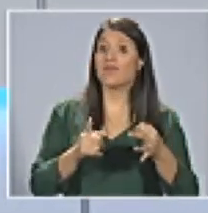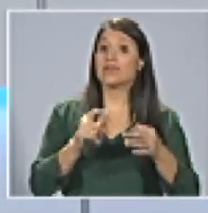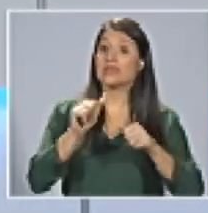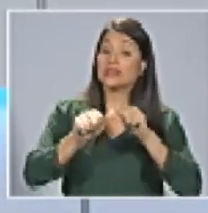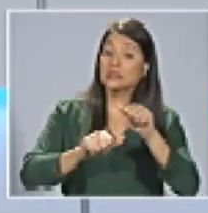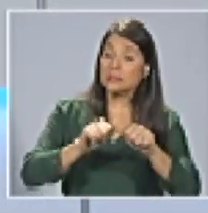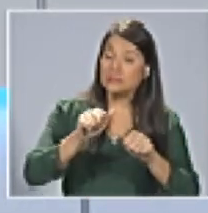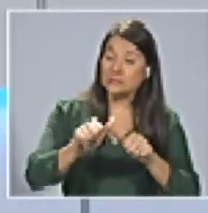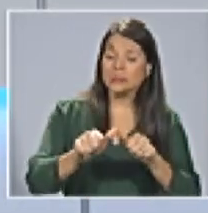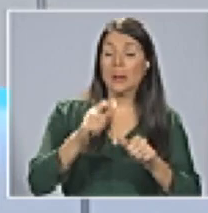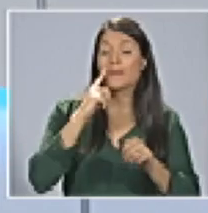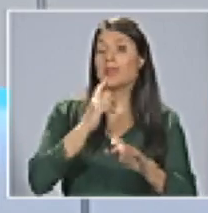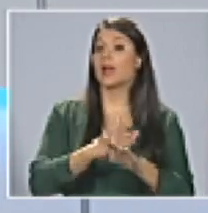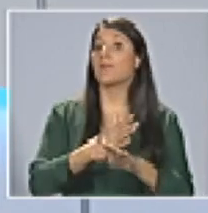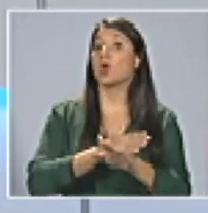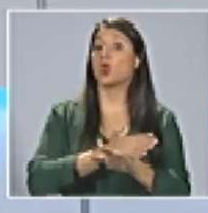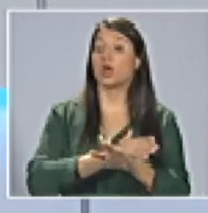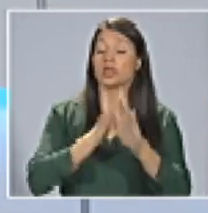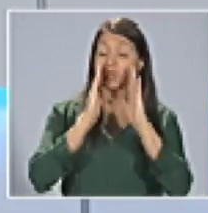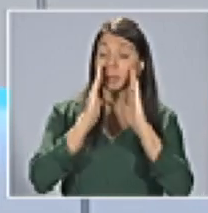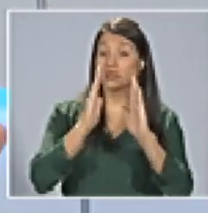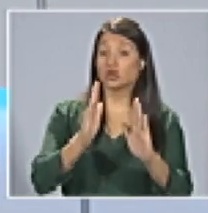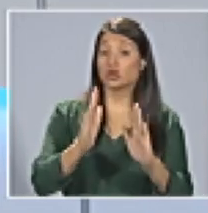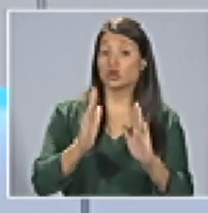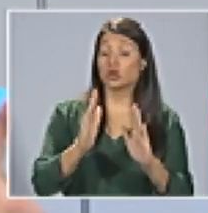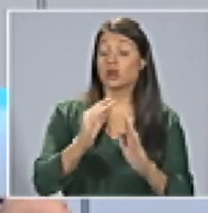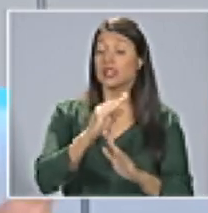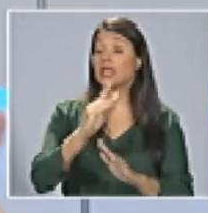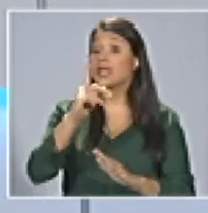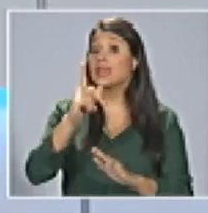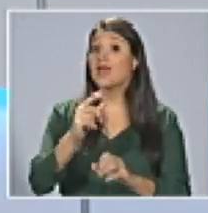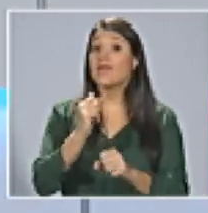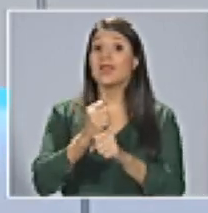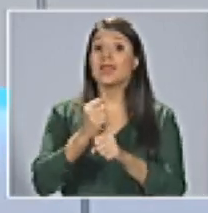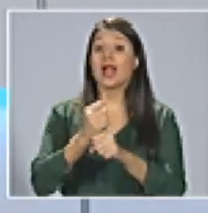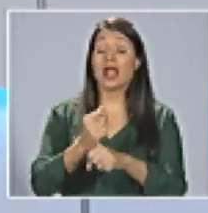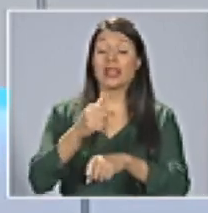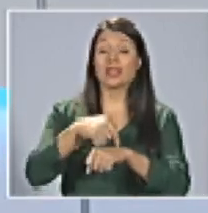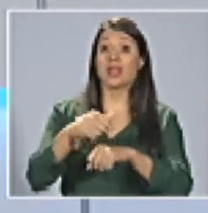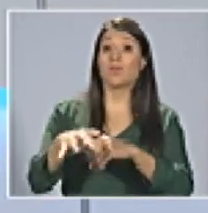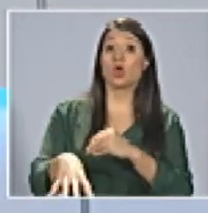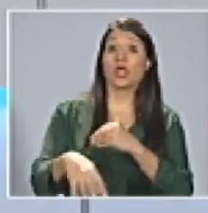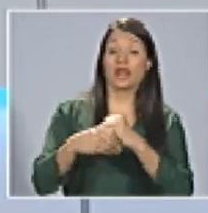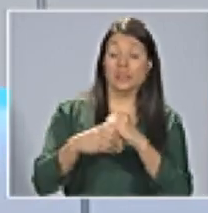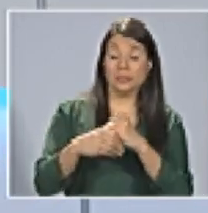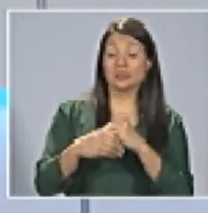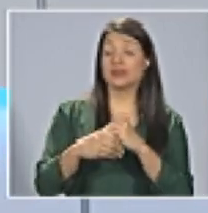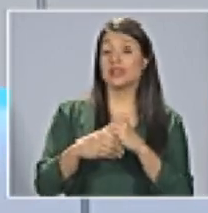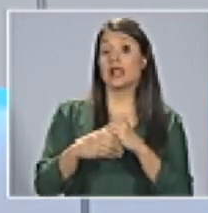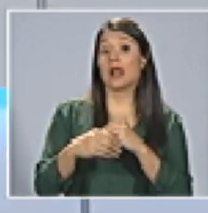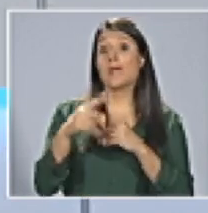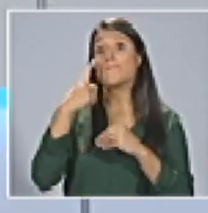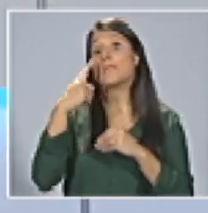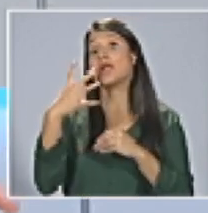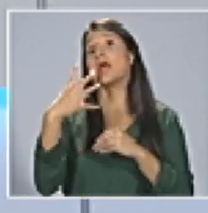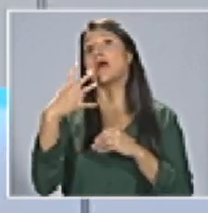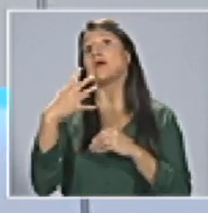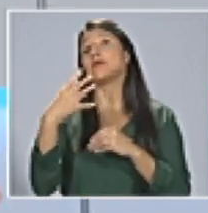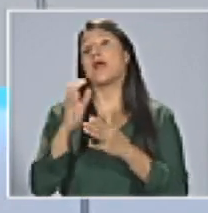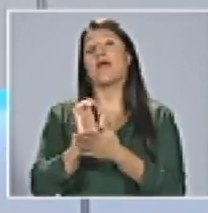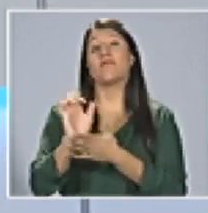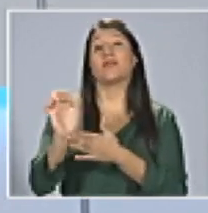señalaba la presidenta, de trabajar horas extra en salir de esa presa que ellos